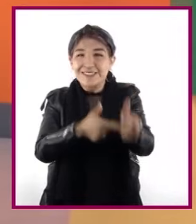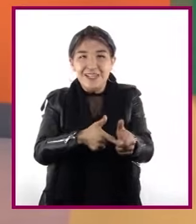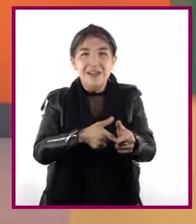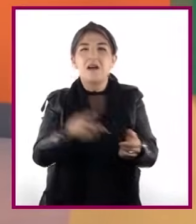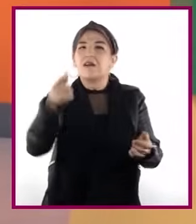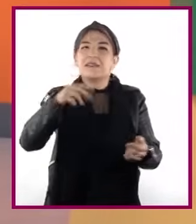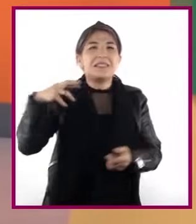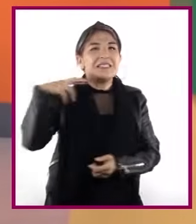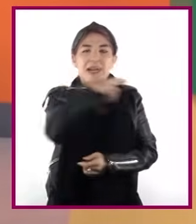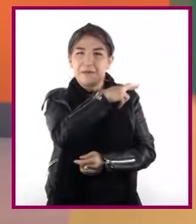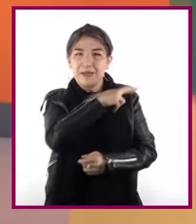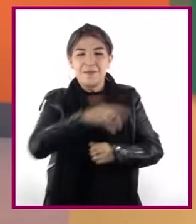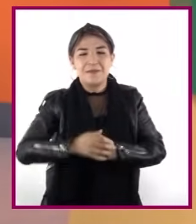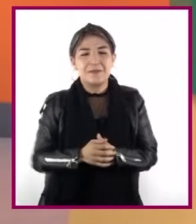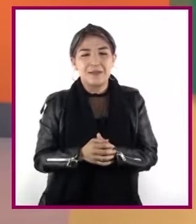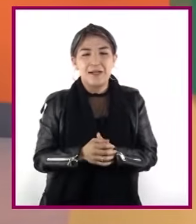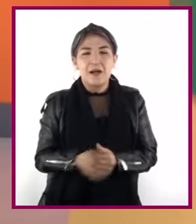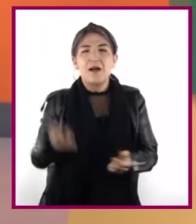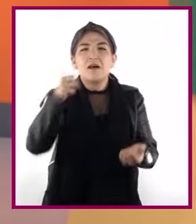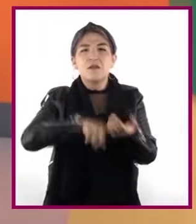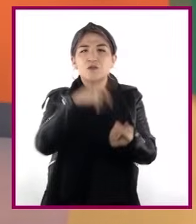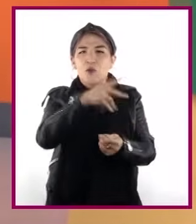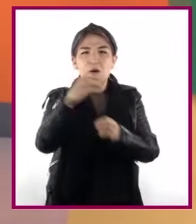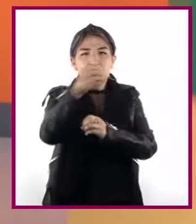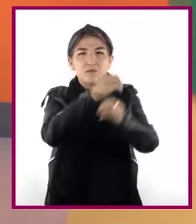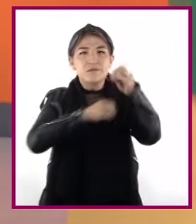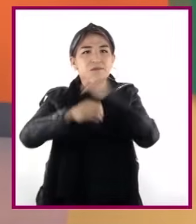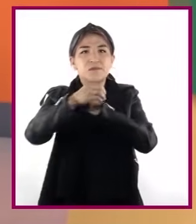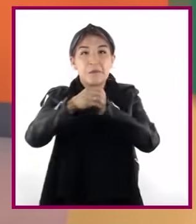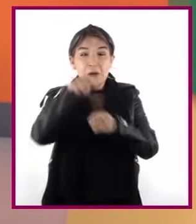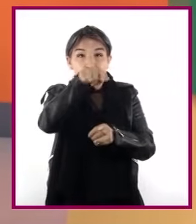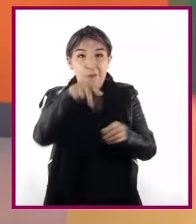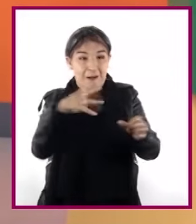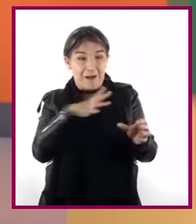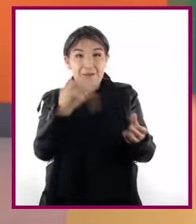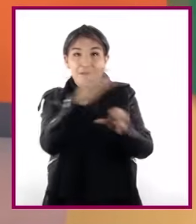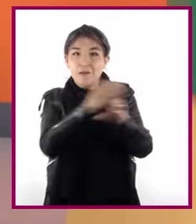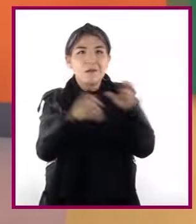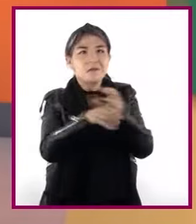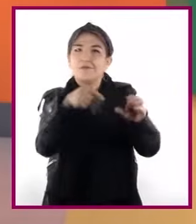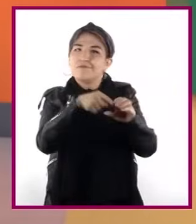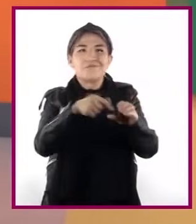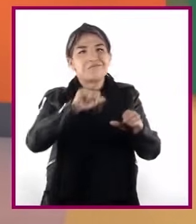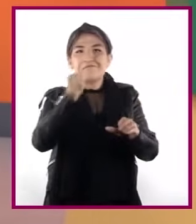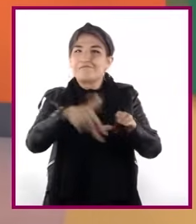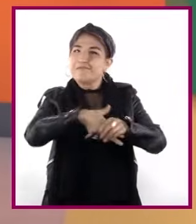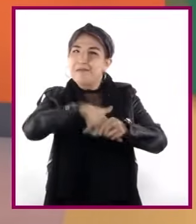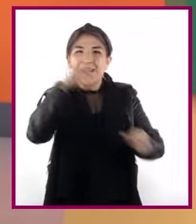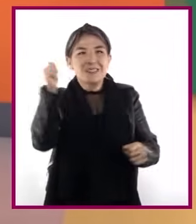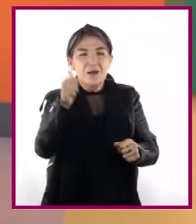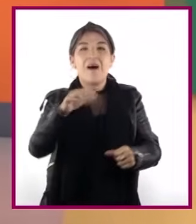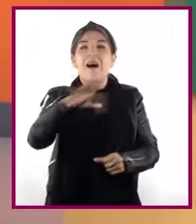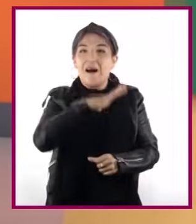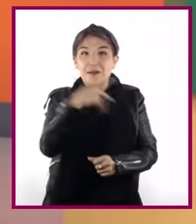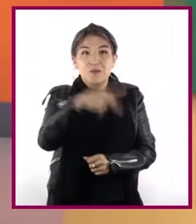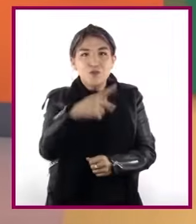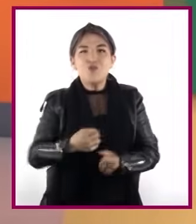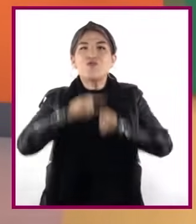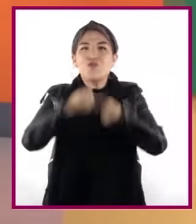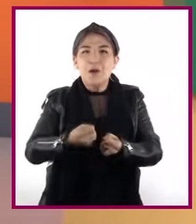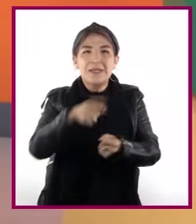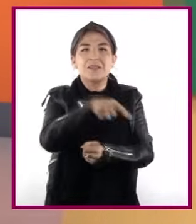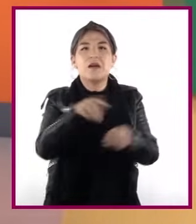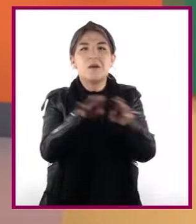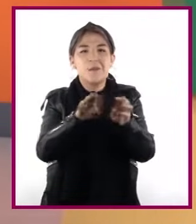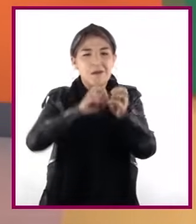manera azarosa. Entre las partículas no hay nada, está vacío. Existen fuerzas que actúan entre